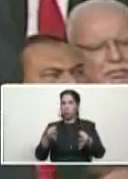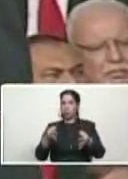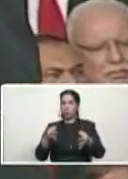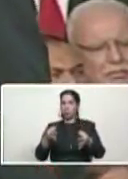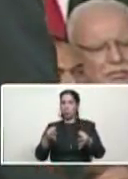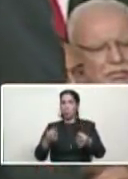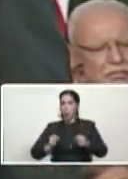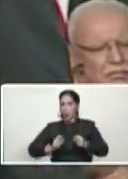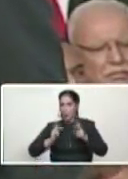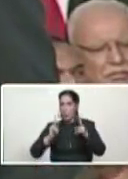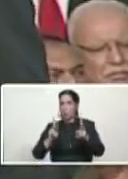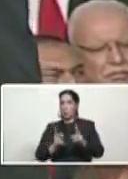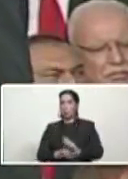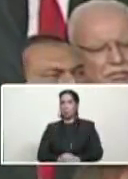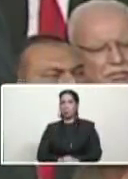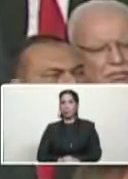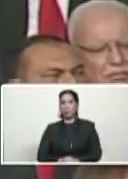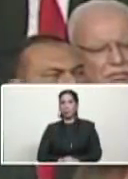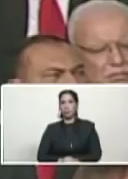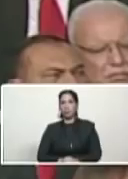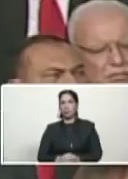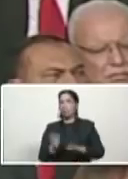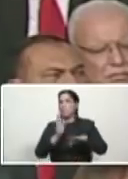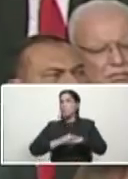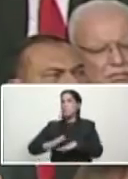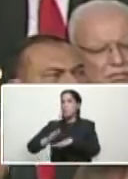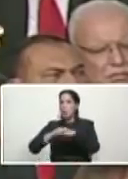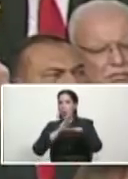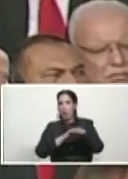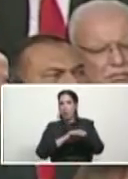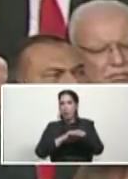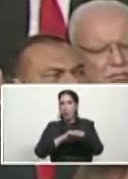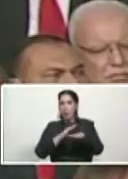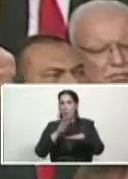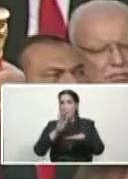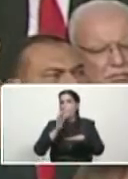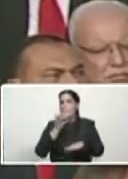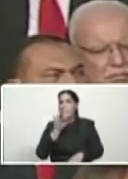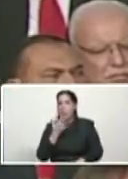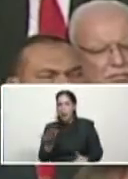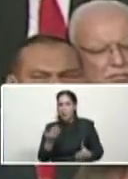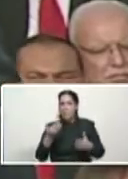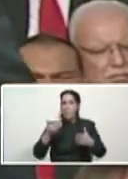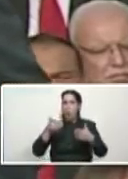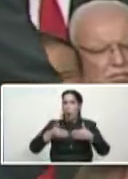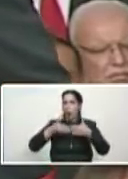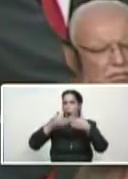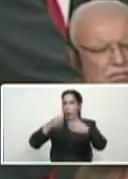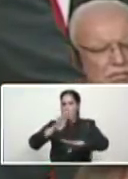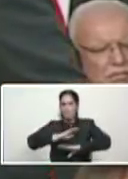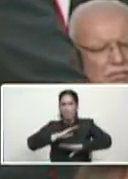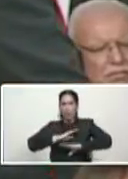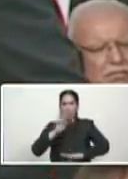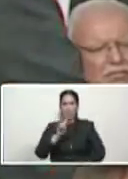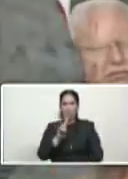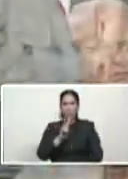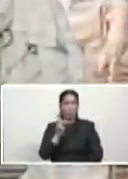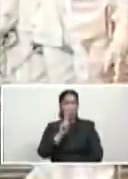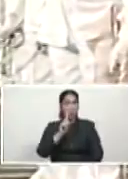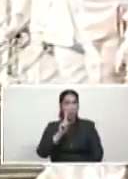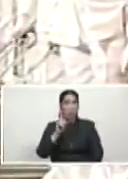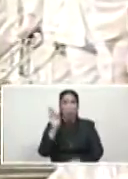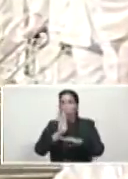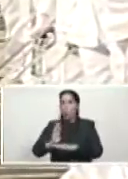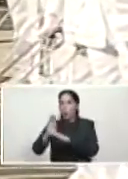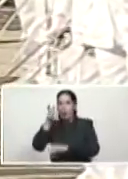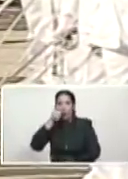oportunas. ¿Qué pasaría si nuestra Armada no estuviera cuidando los mares de Venezuela? Esos